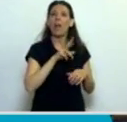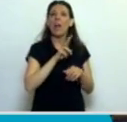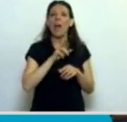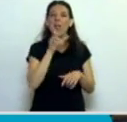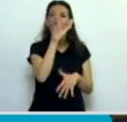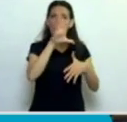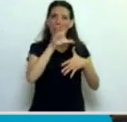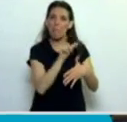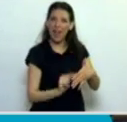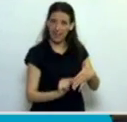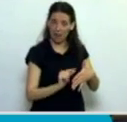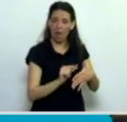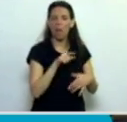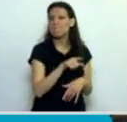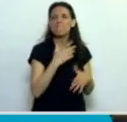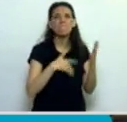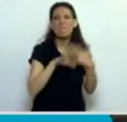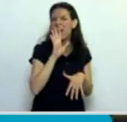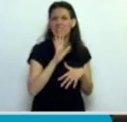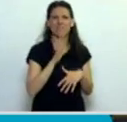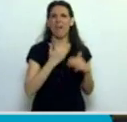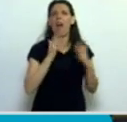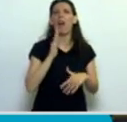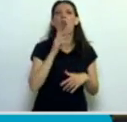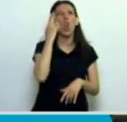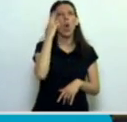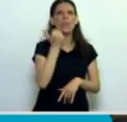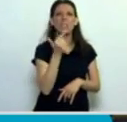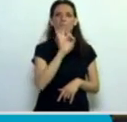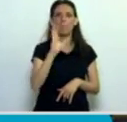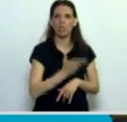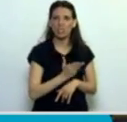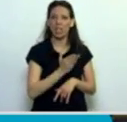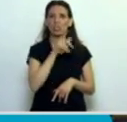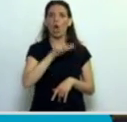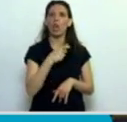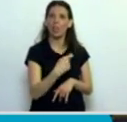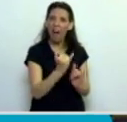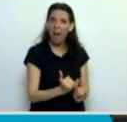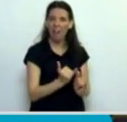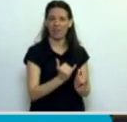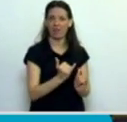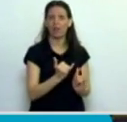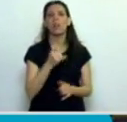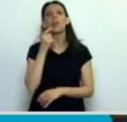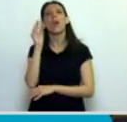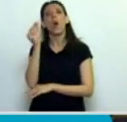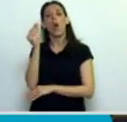América Latina, un 96%. En Brasil es